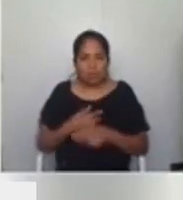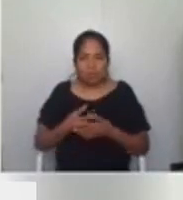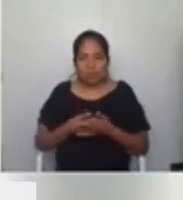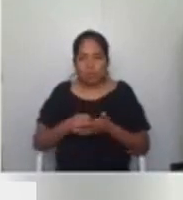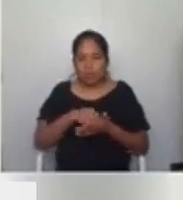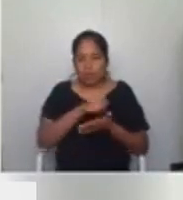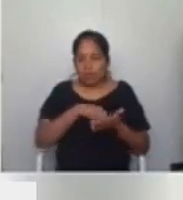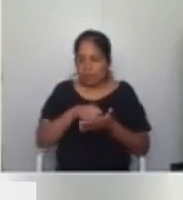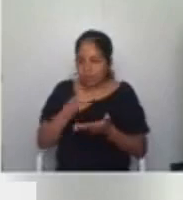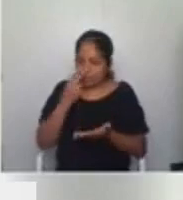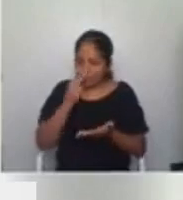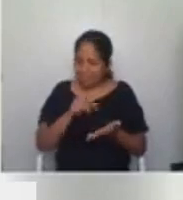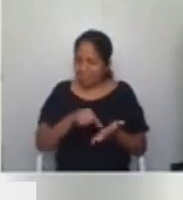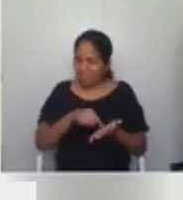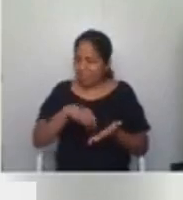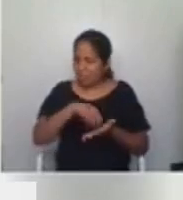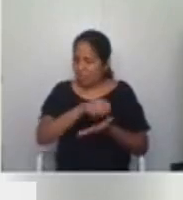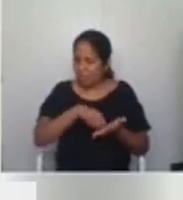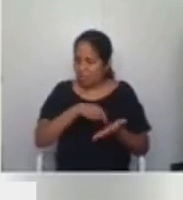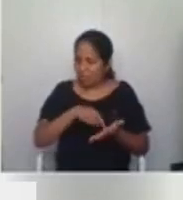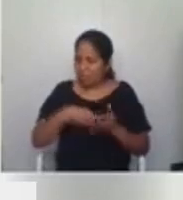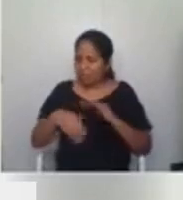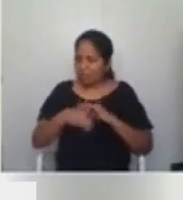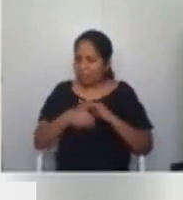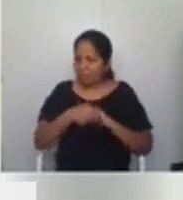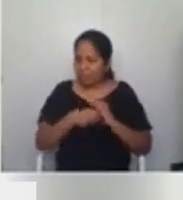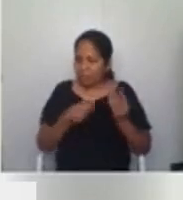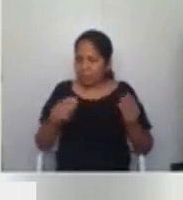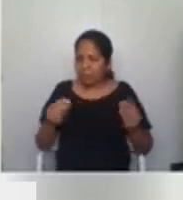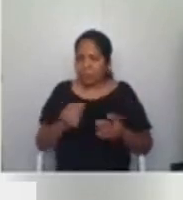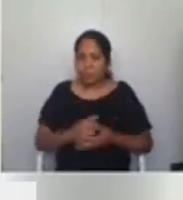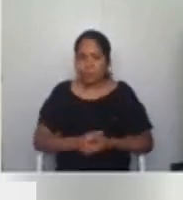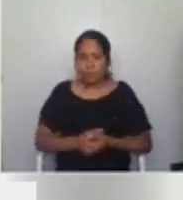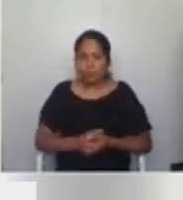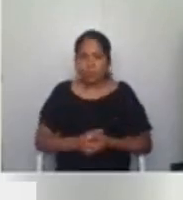aún corruptos. Pero